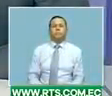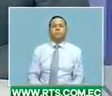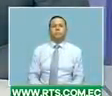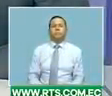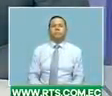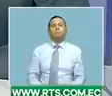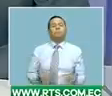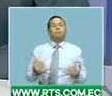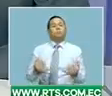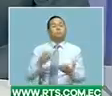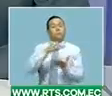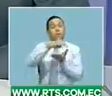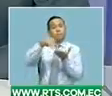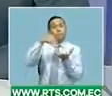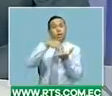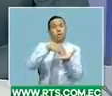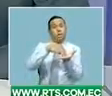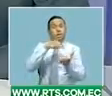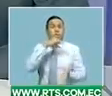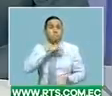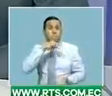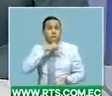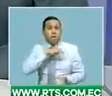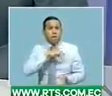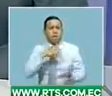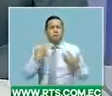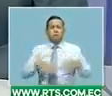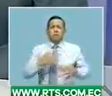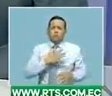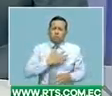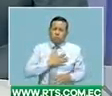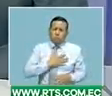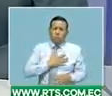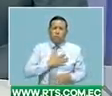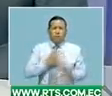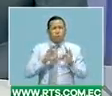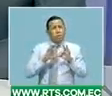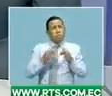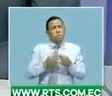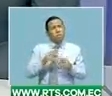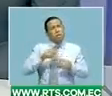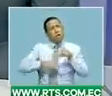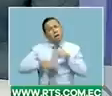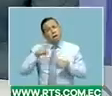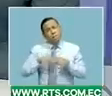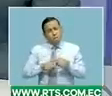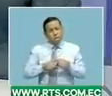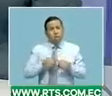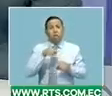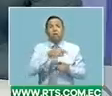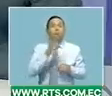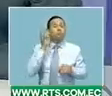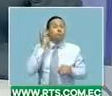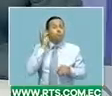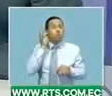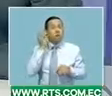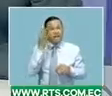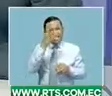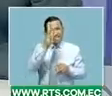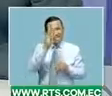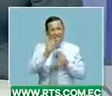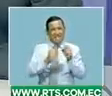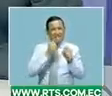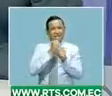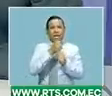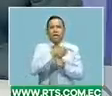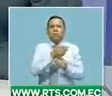Manta, provincia de Manabí, donde en medio de la consternación y el dolor de sus familiares, amigos y amigos, fueron sepultados los restos de la menor de 16 años de edad